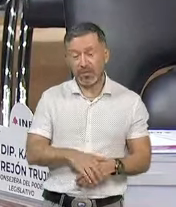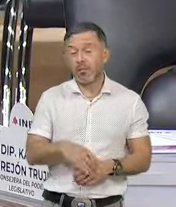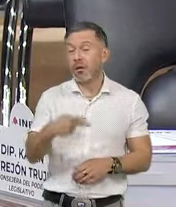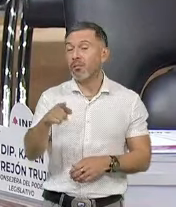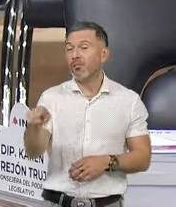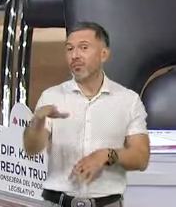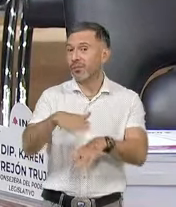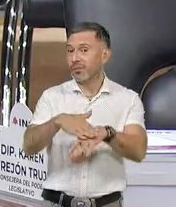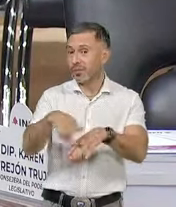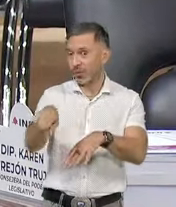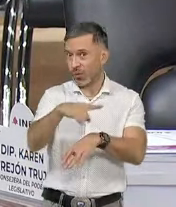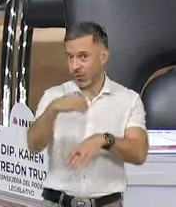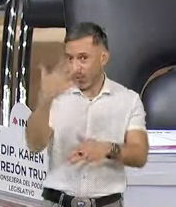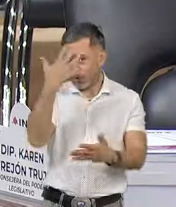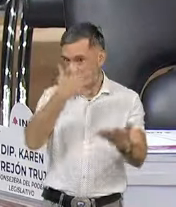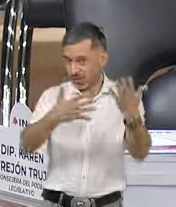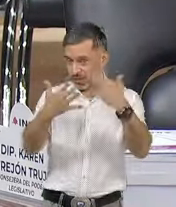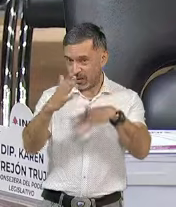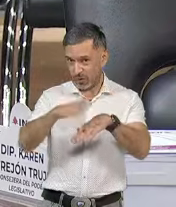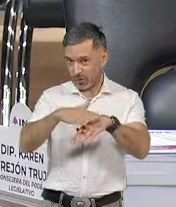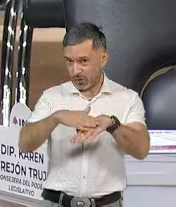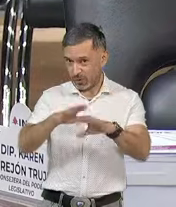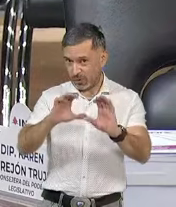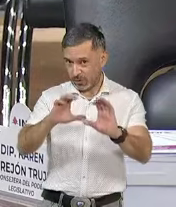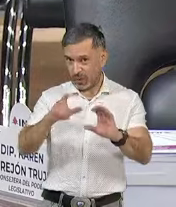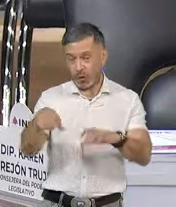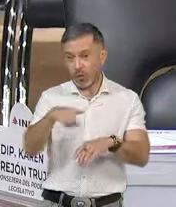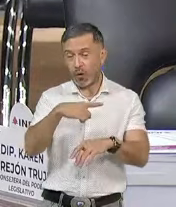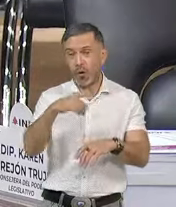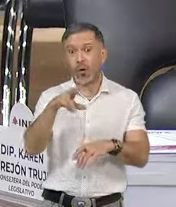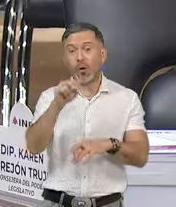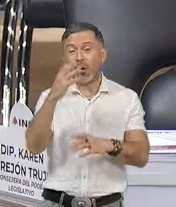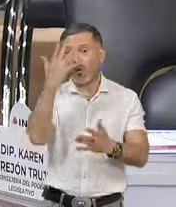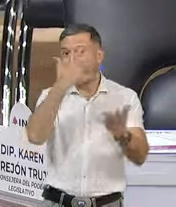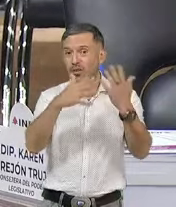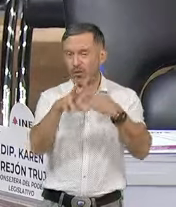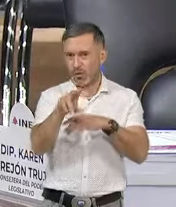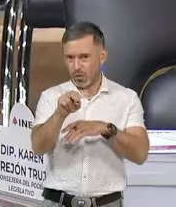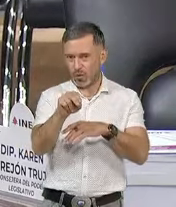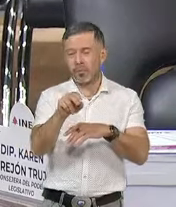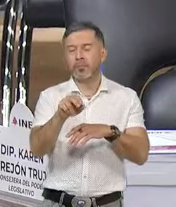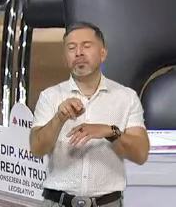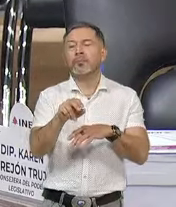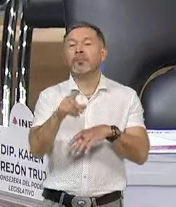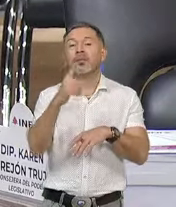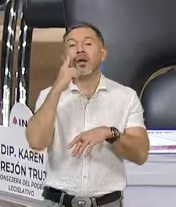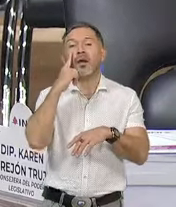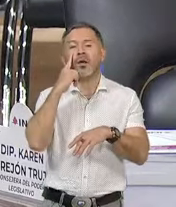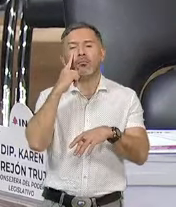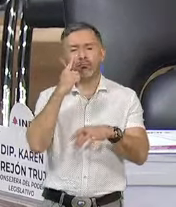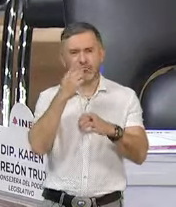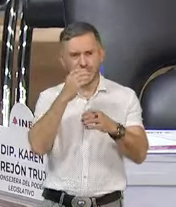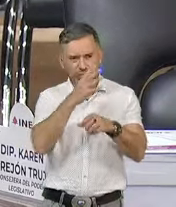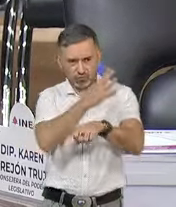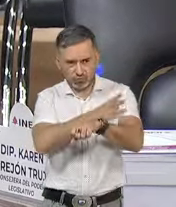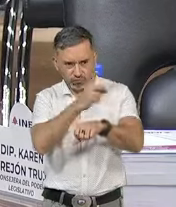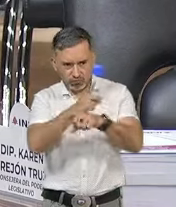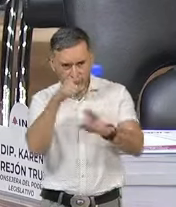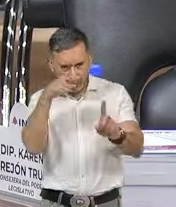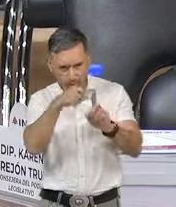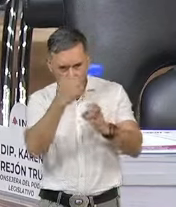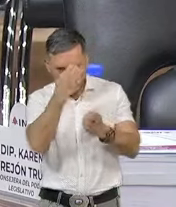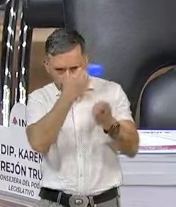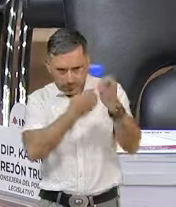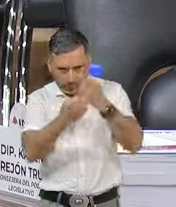libertad de expresión no confundamos el análisis objetivo no confundamos